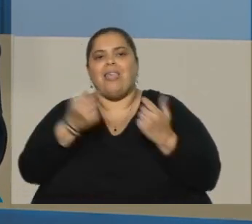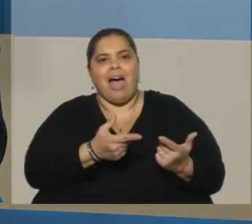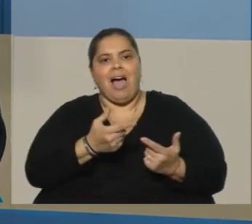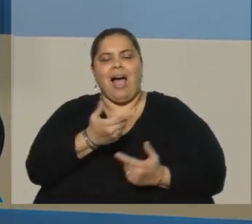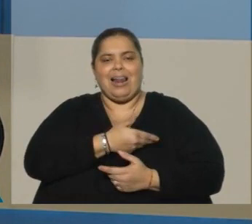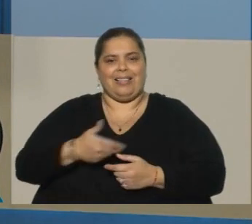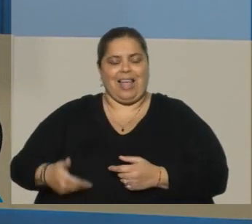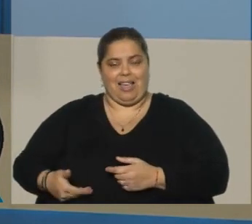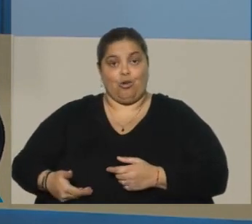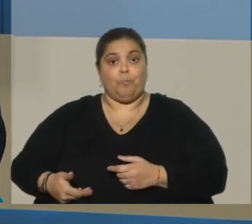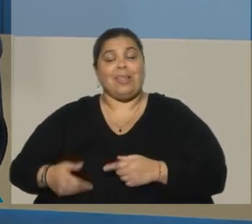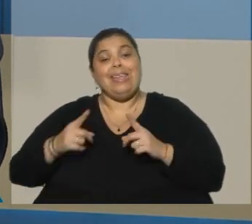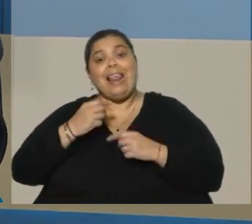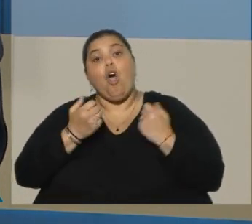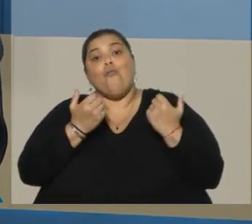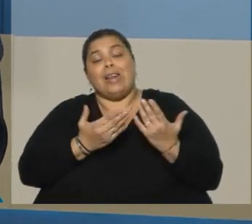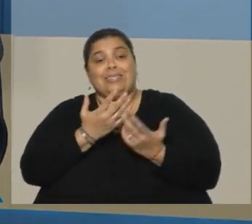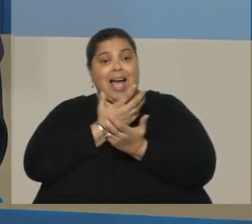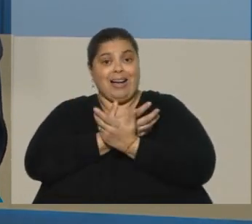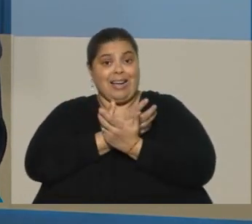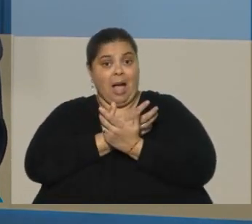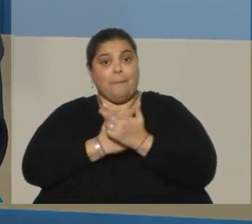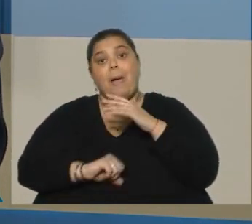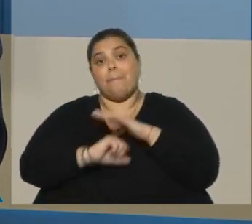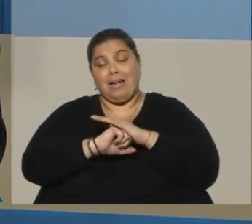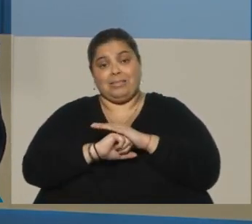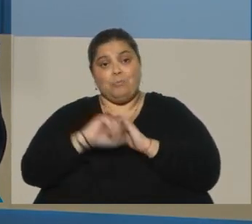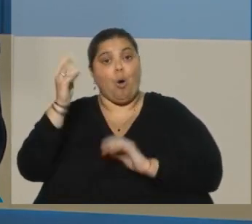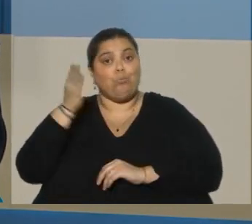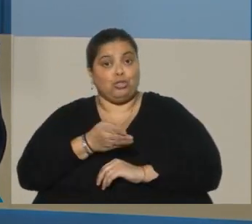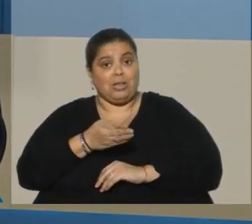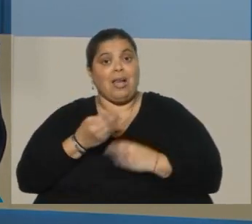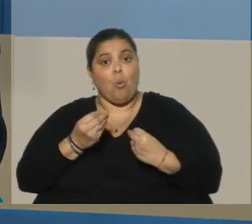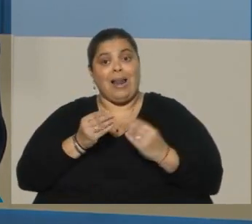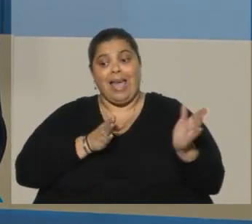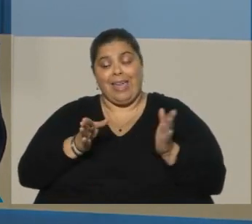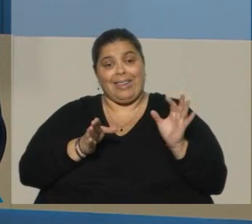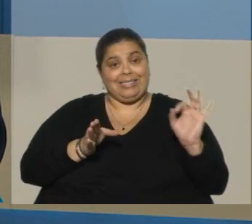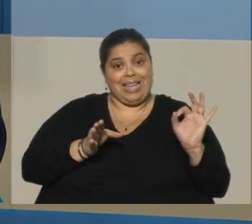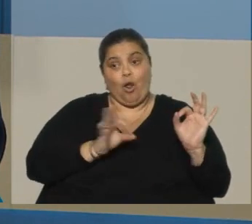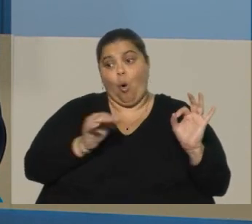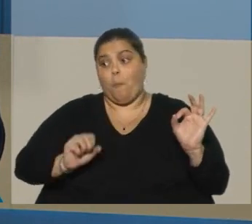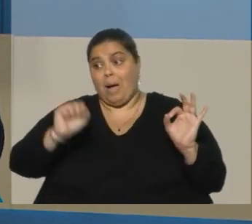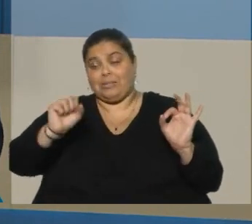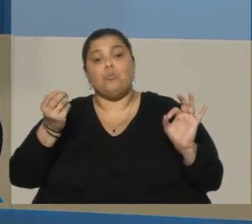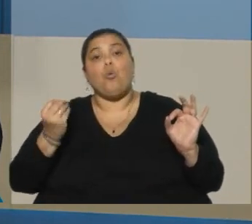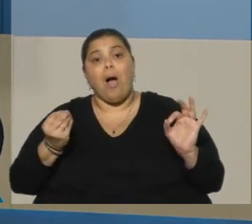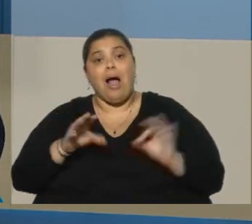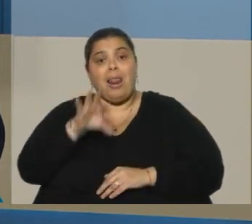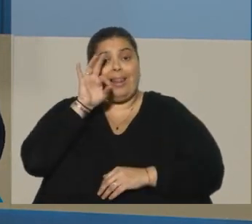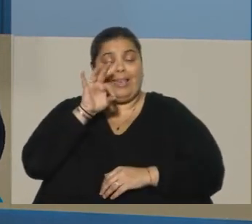un porcentaje máximo. Entre 0 y ese porcentaje máximo, en ese momento ANCAP puede optar. En caso de que